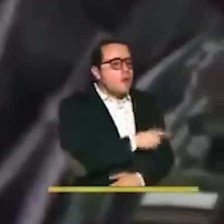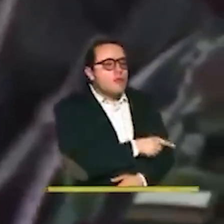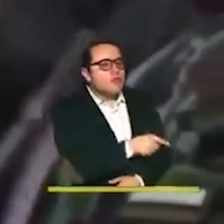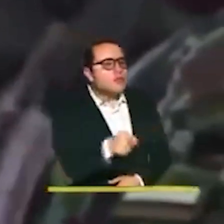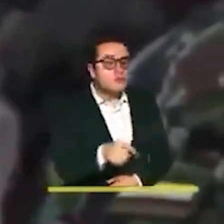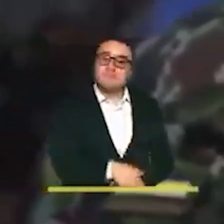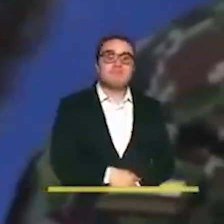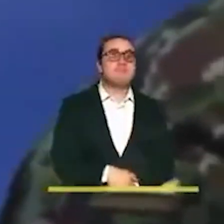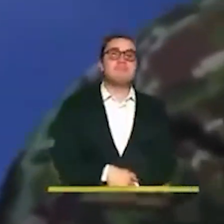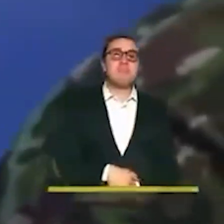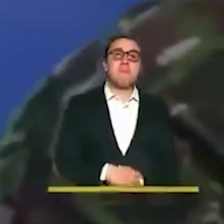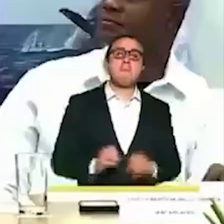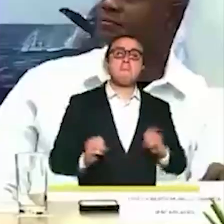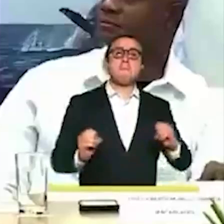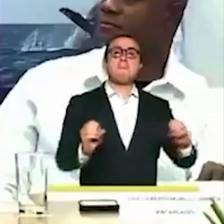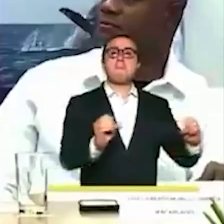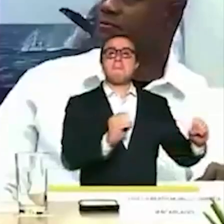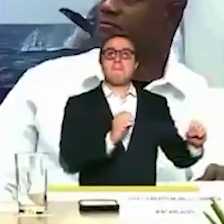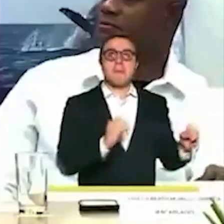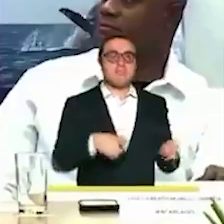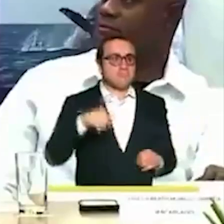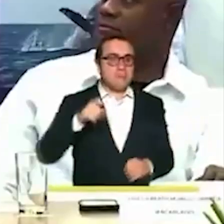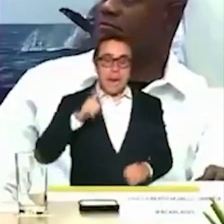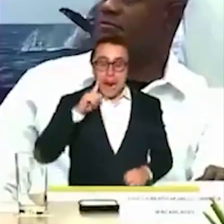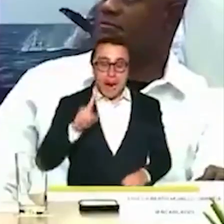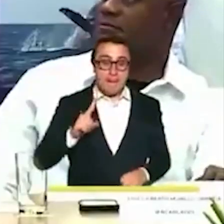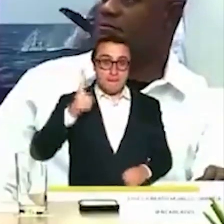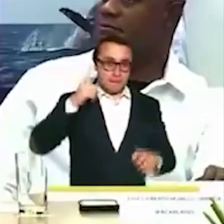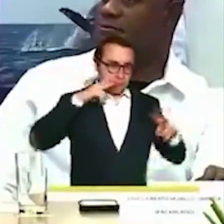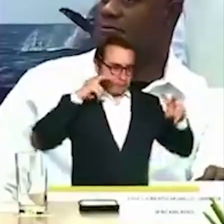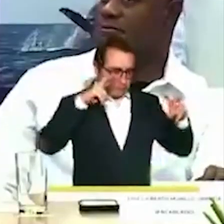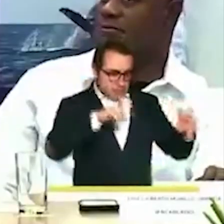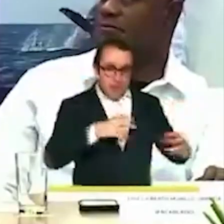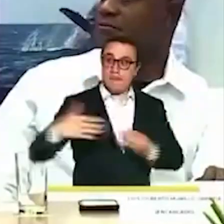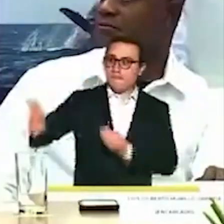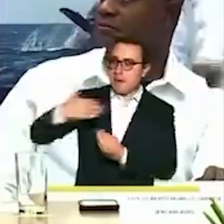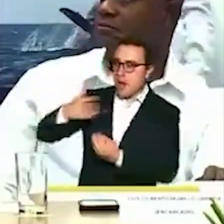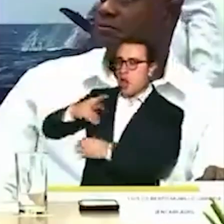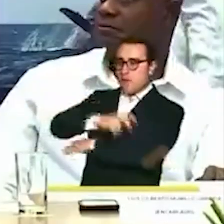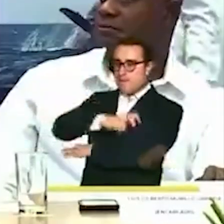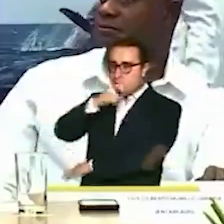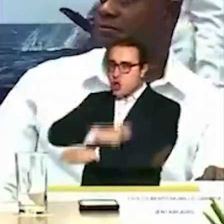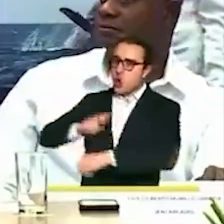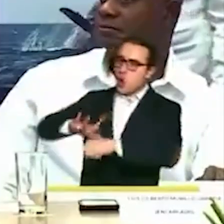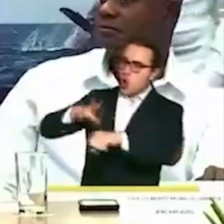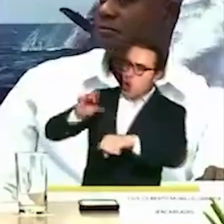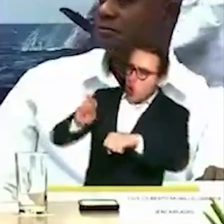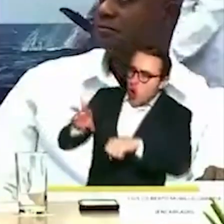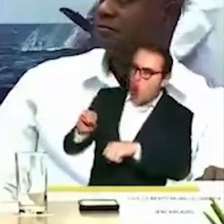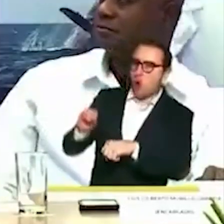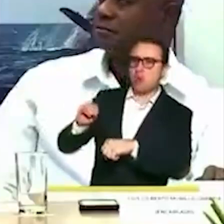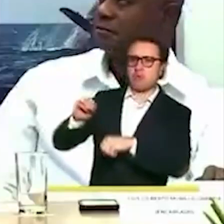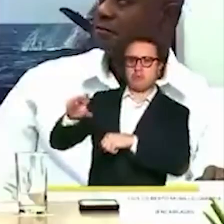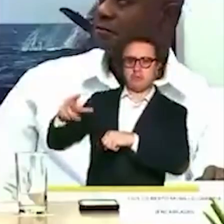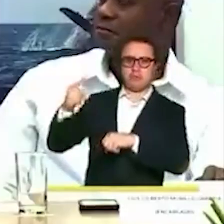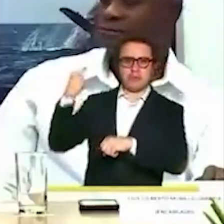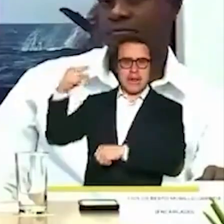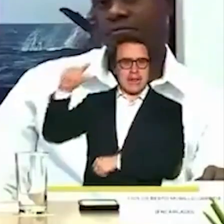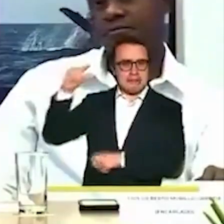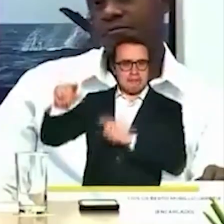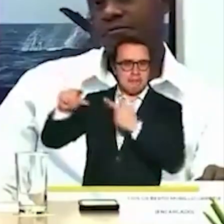existe. Y debió ser el primer estudio antes que el carbón y el petróleo, el oro, las esmeraldas,